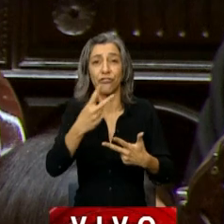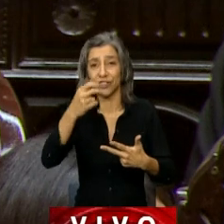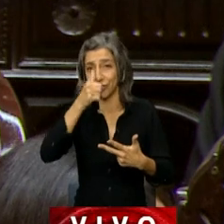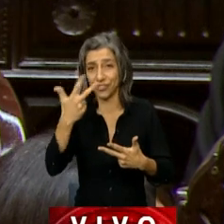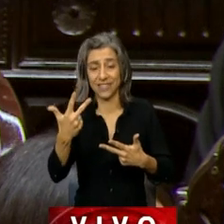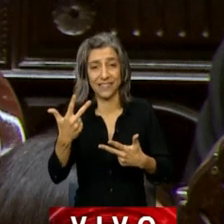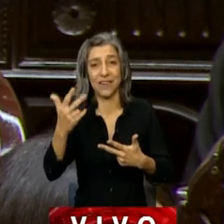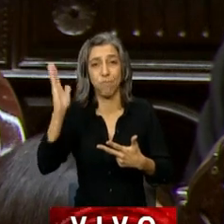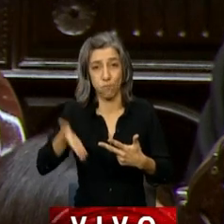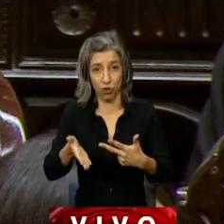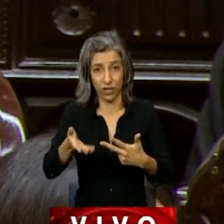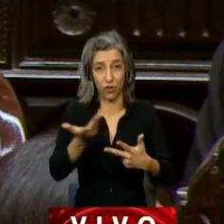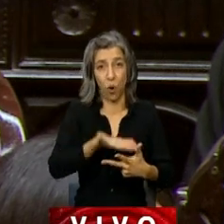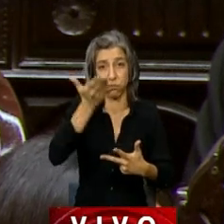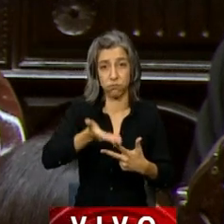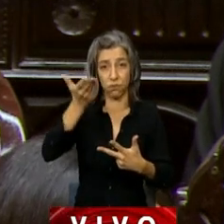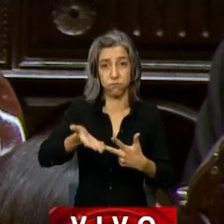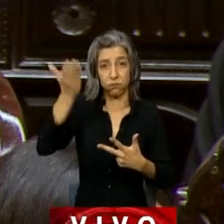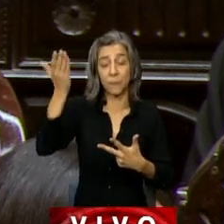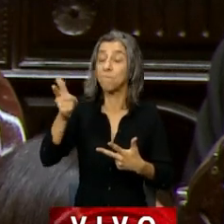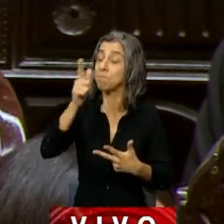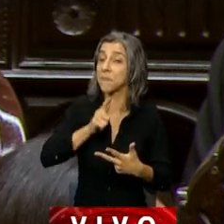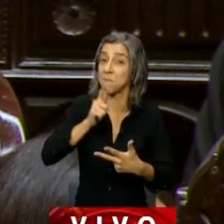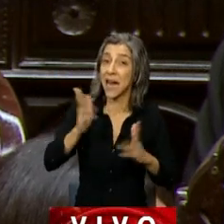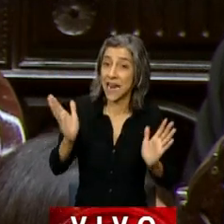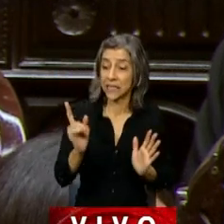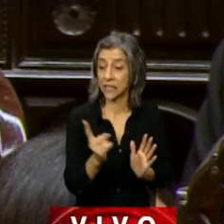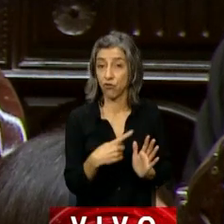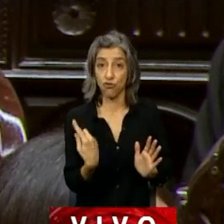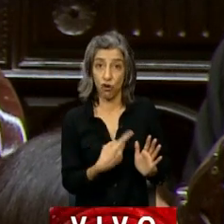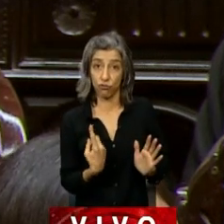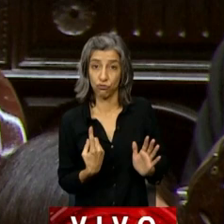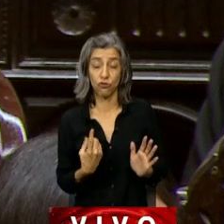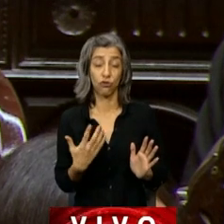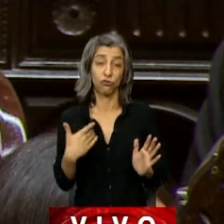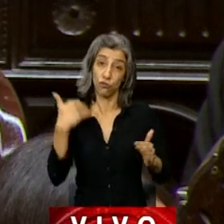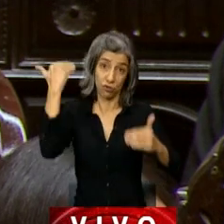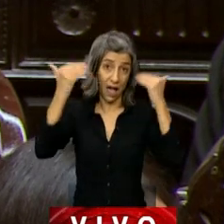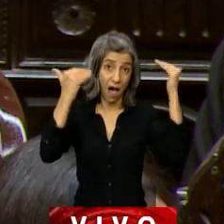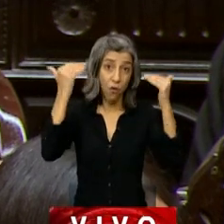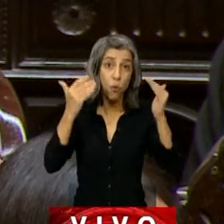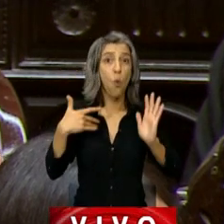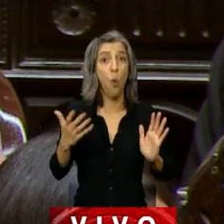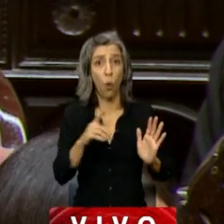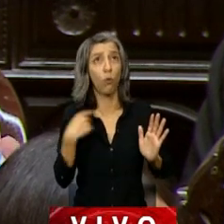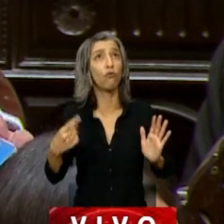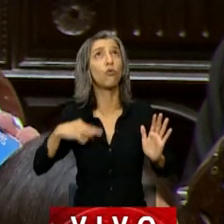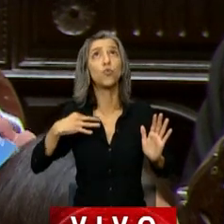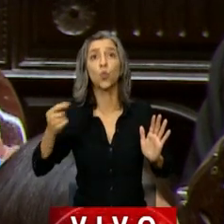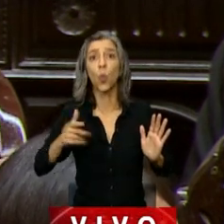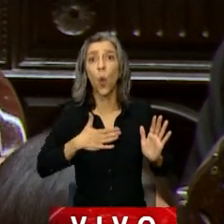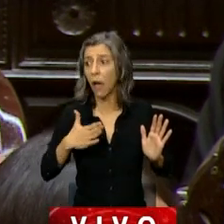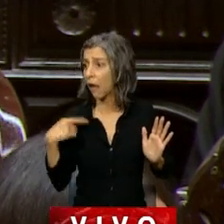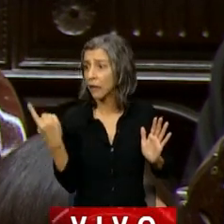273%. Creo que nosotros, por lo menos en nuestra vida adulta, no hemos tenido